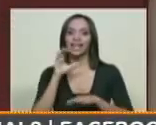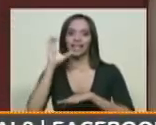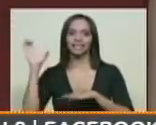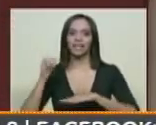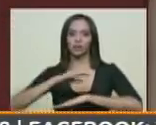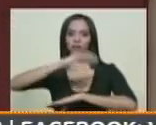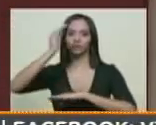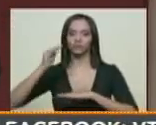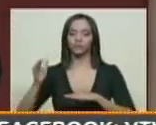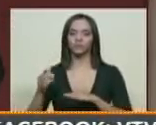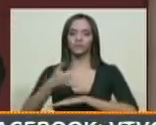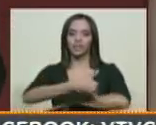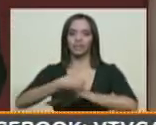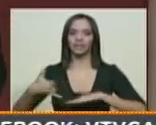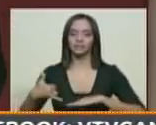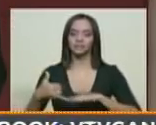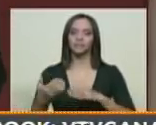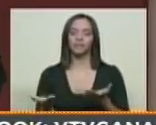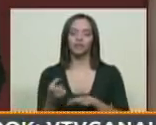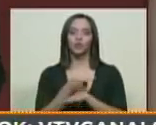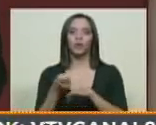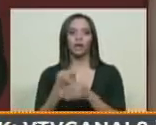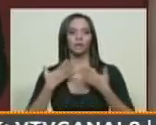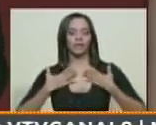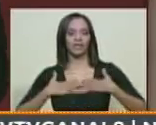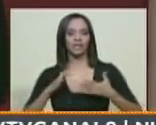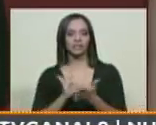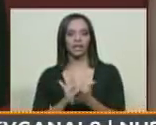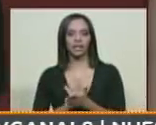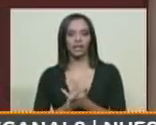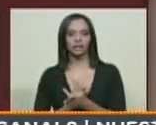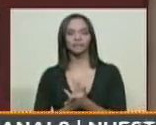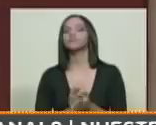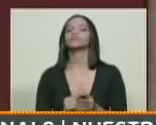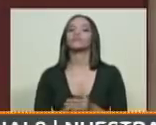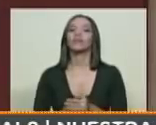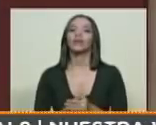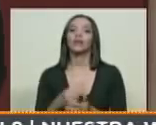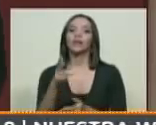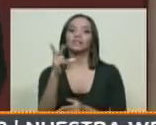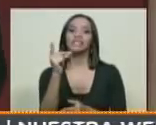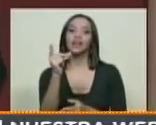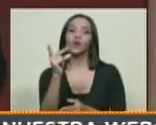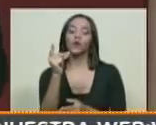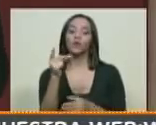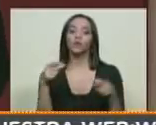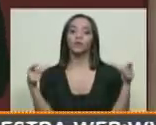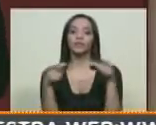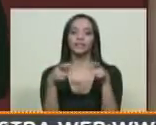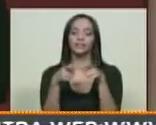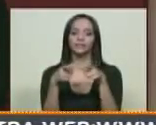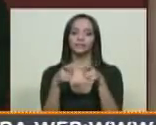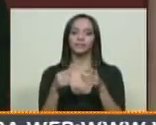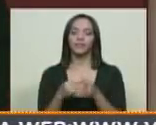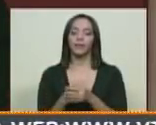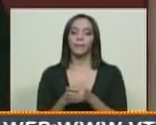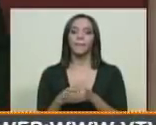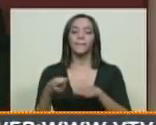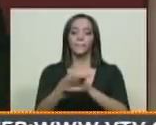puede ir la gobernadora y su equipo de trabajo. En segundo lugar, la gobernación de Roraima